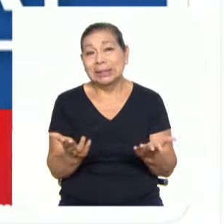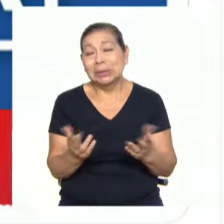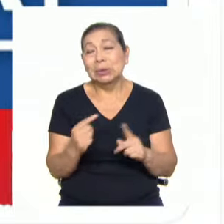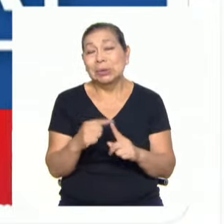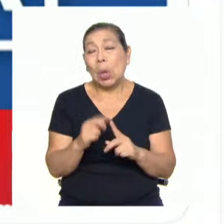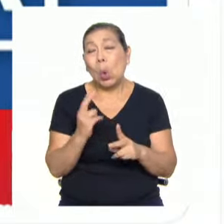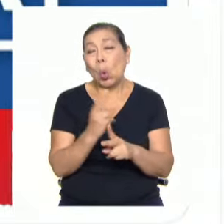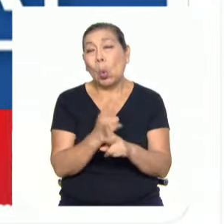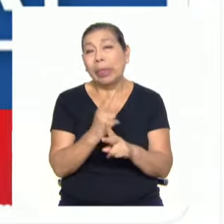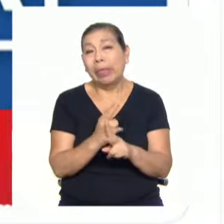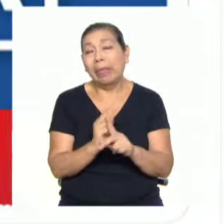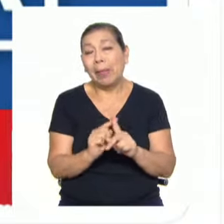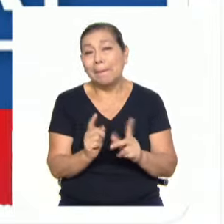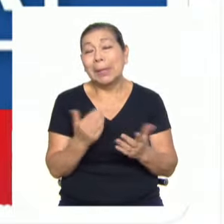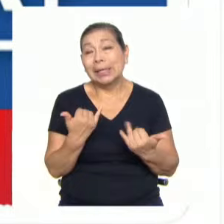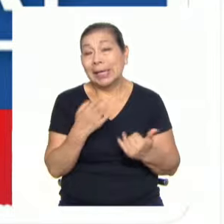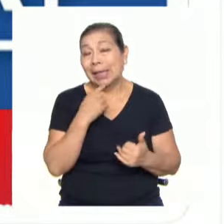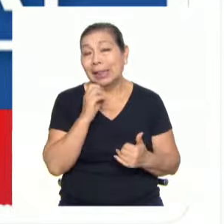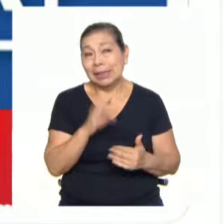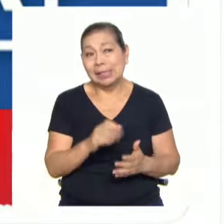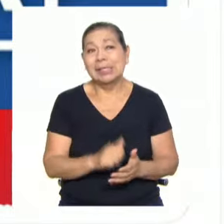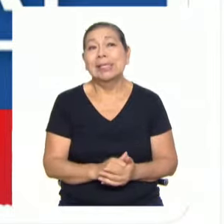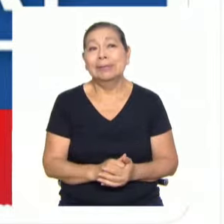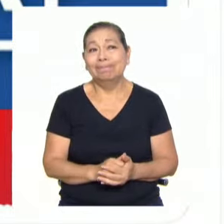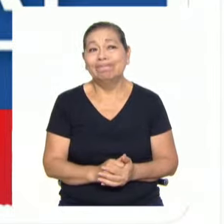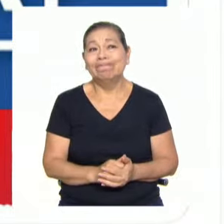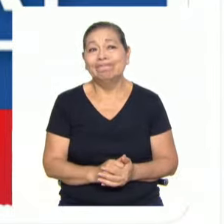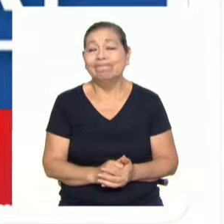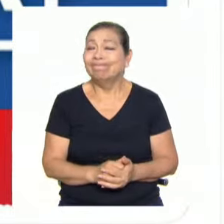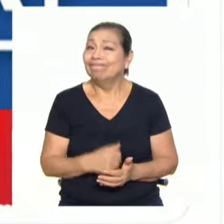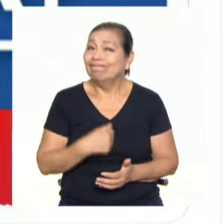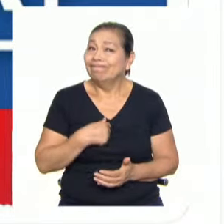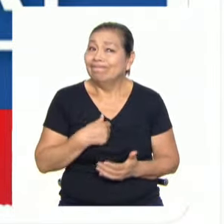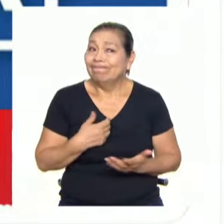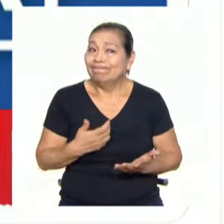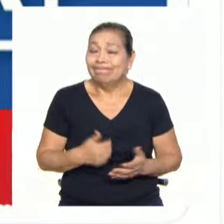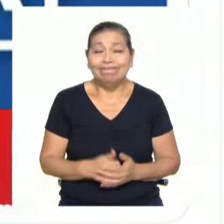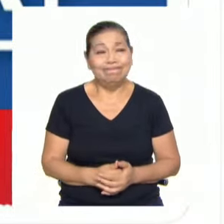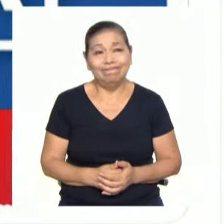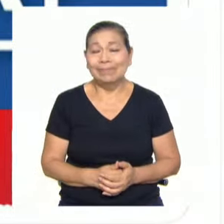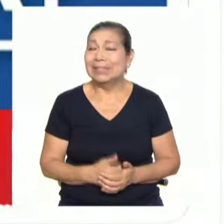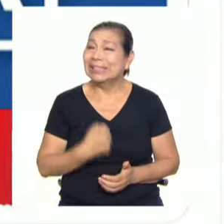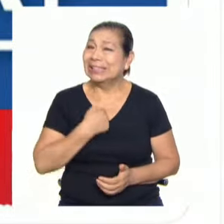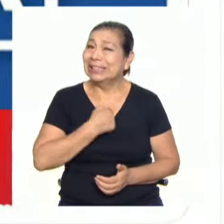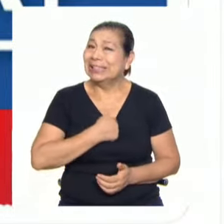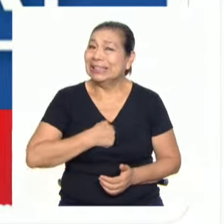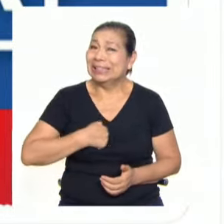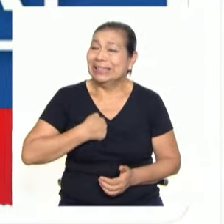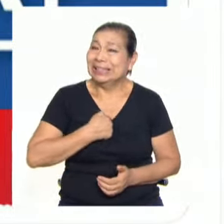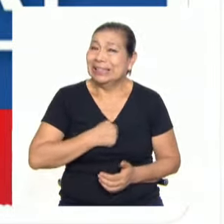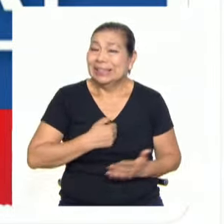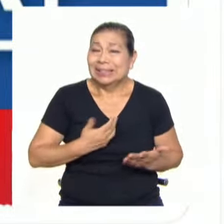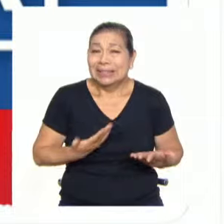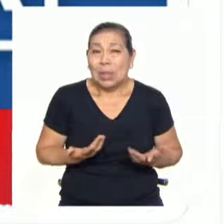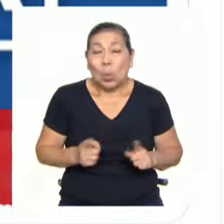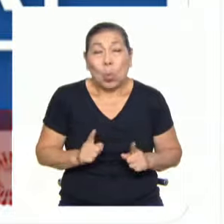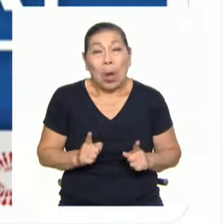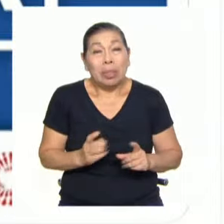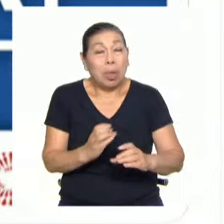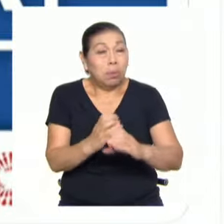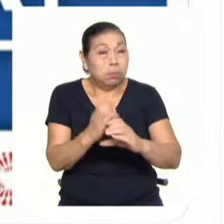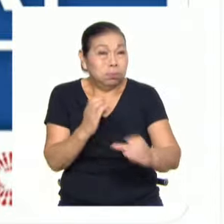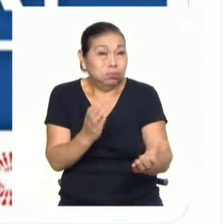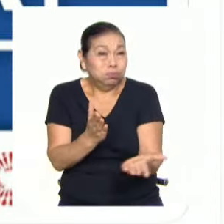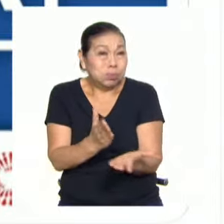las precauciones pertinentes, es lo que señala ATU. Muy bien, qué lamentable, sinceramente, que cuando falle un